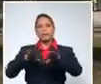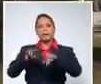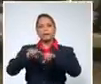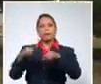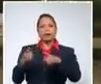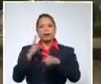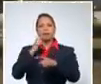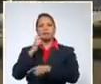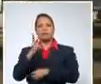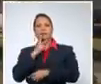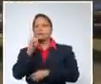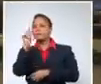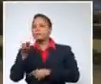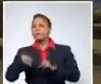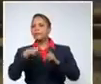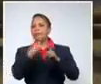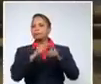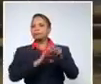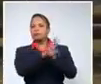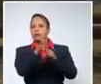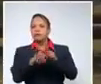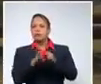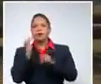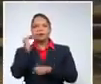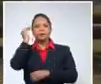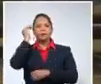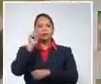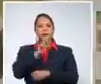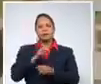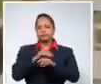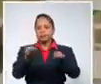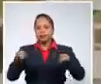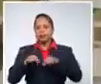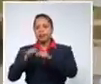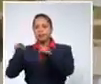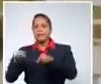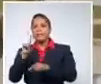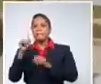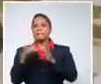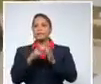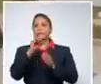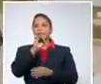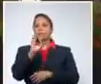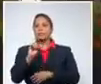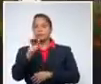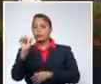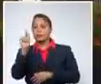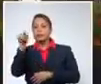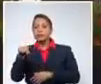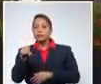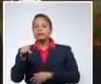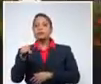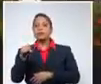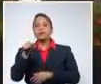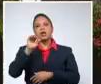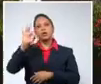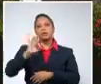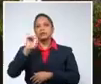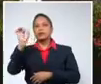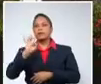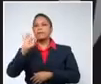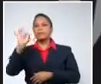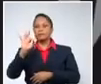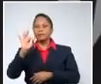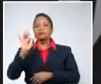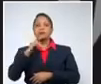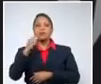contactos de casos positivos, con capacidad para 1.700 personas, disponibilidad cubierta al 80%, que en los próximos días